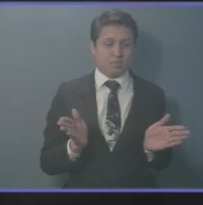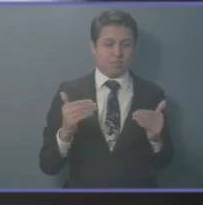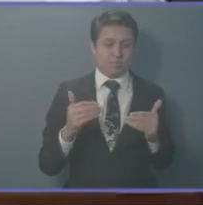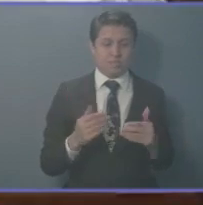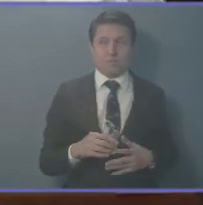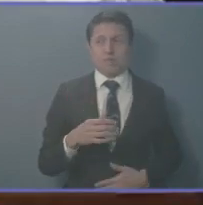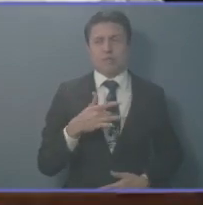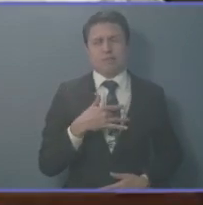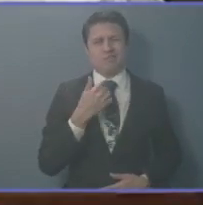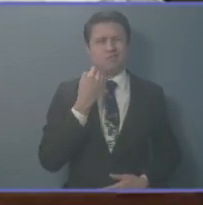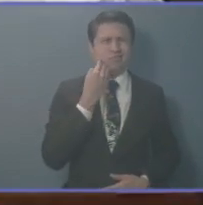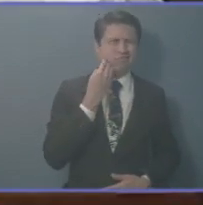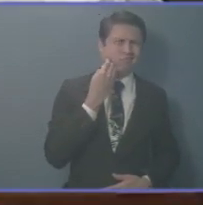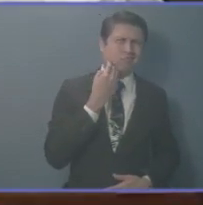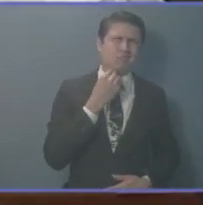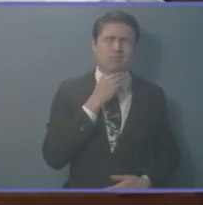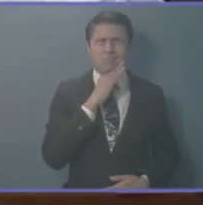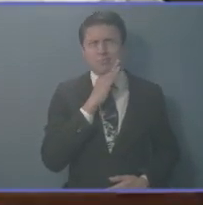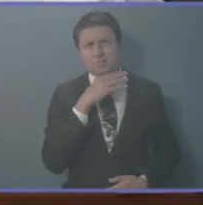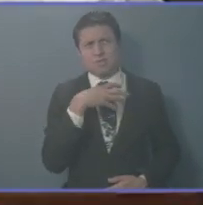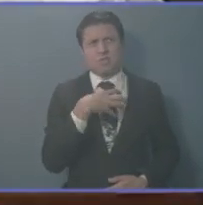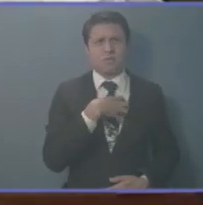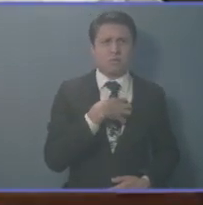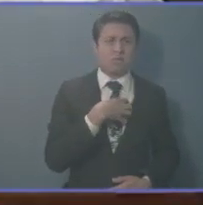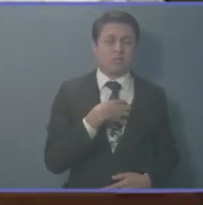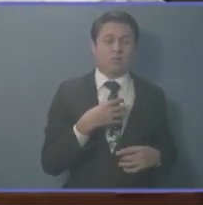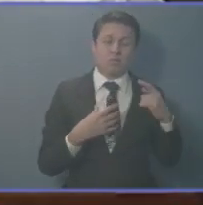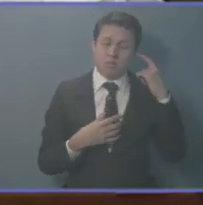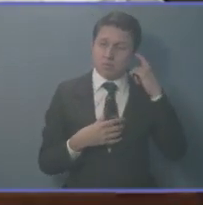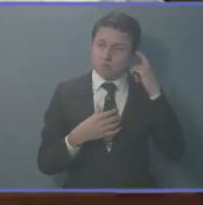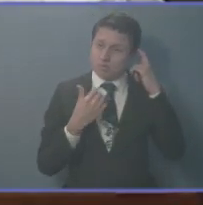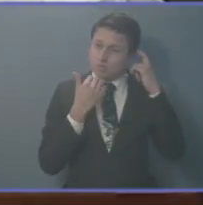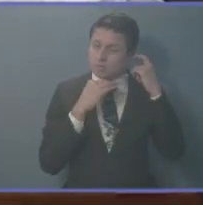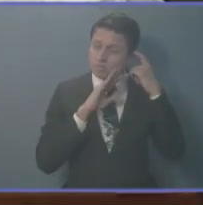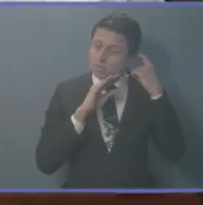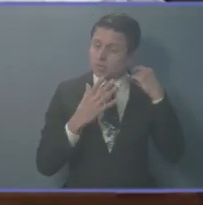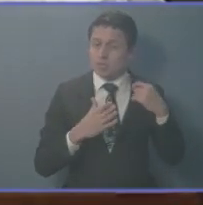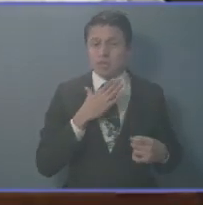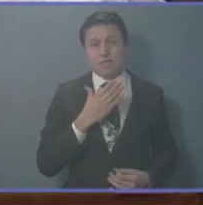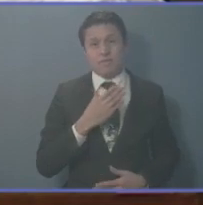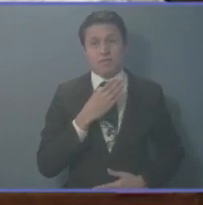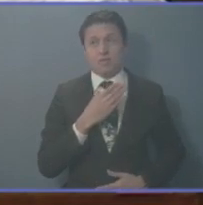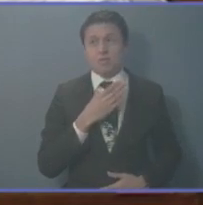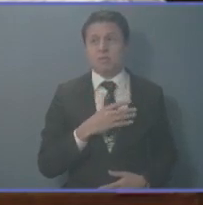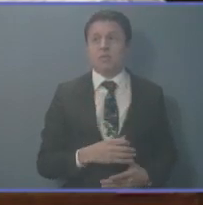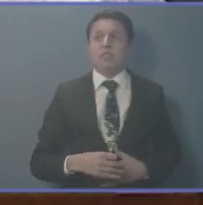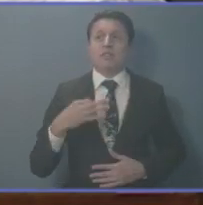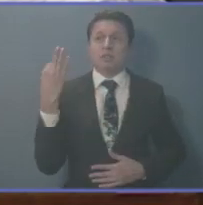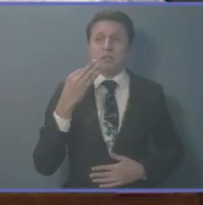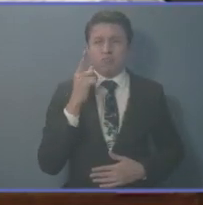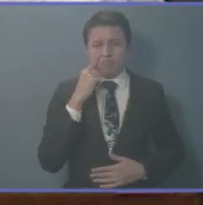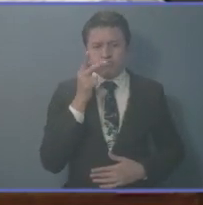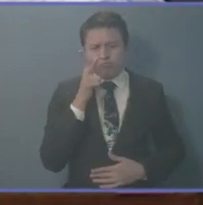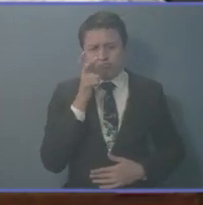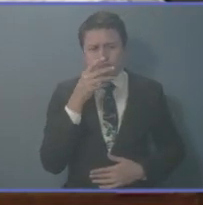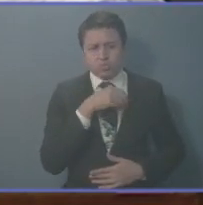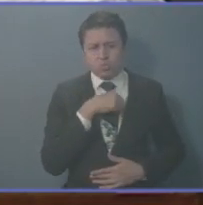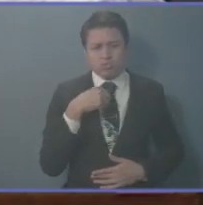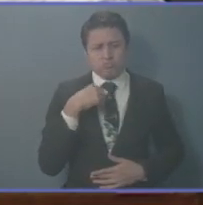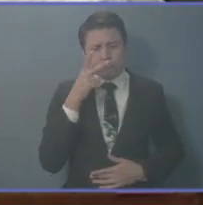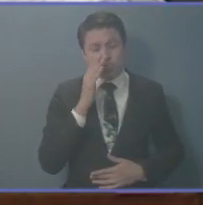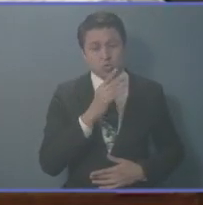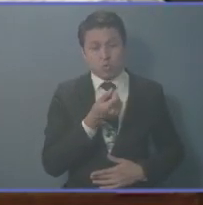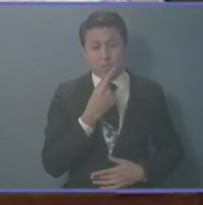informen que adolecen de alguna morbilidad, la cual se encuentra compensada, debe darse seguimiento para que reciba el